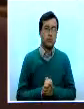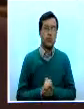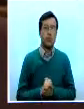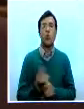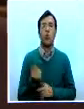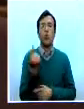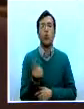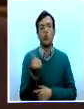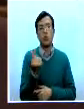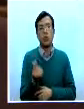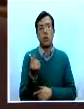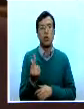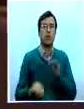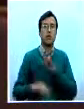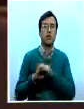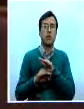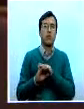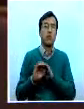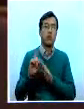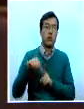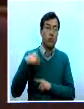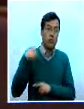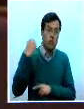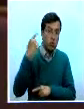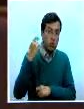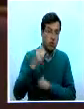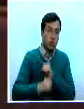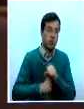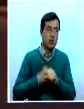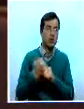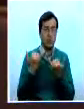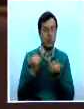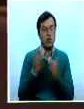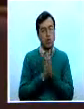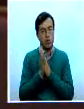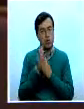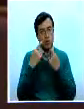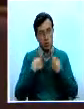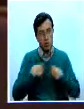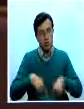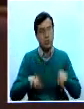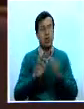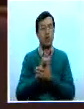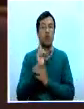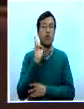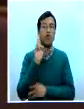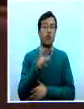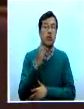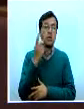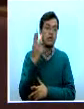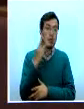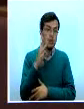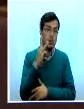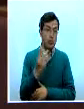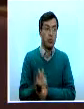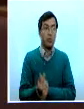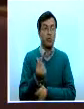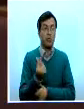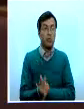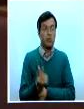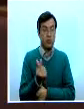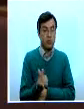de las utilidades con el límite en el próximo ejercicio fiscal yo quiero aprovechar el espacio para indicar que ya en el 2016 las utilidades